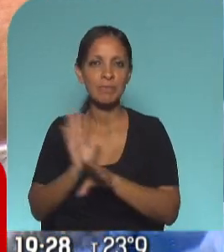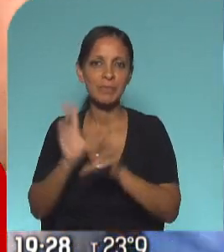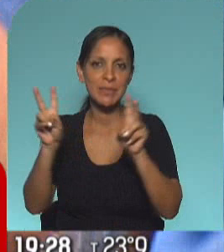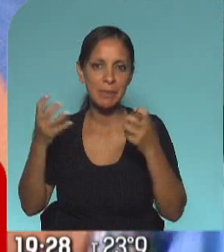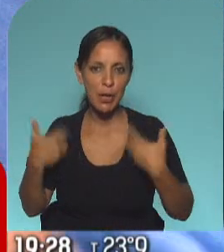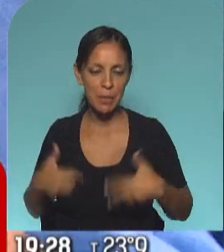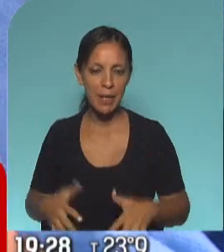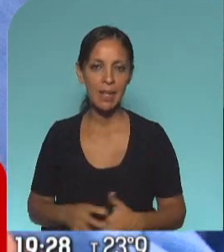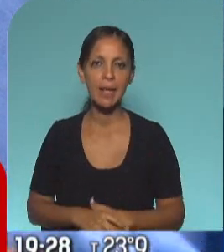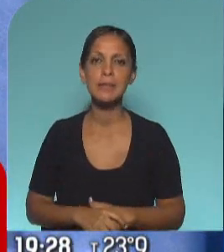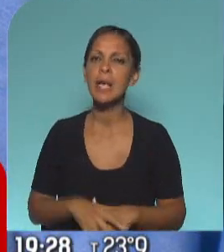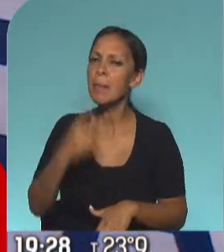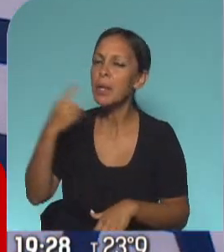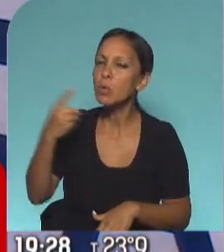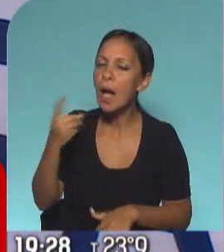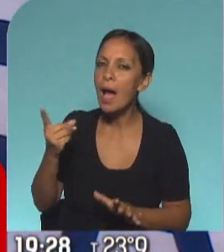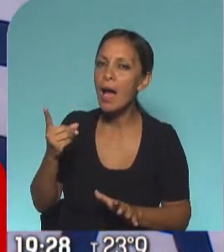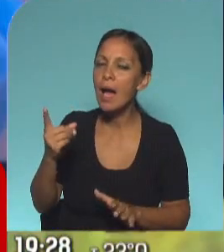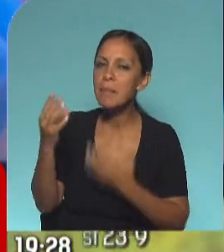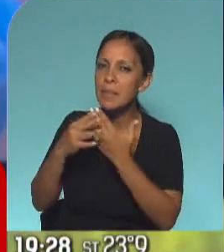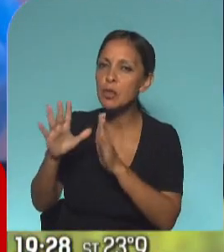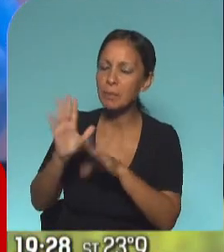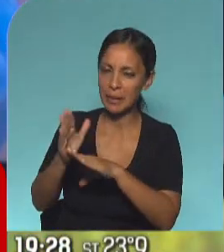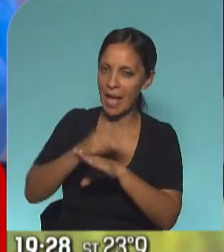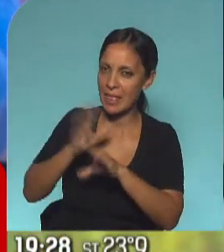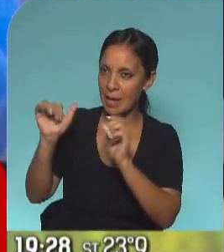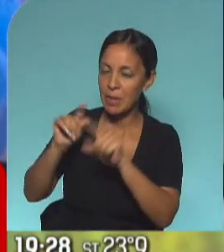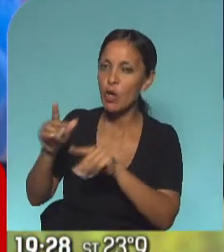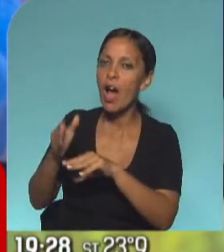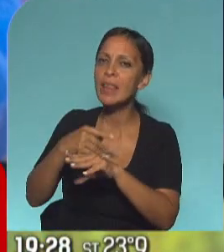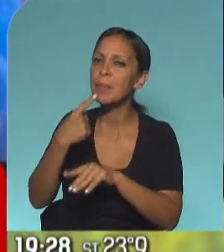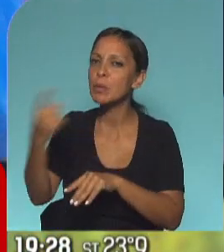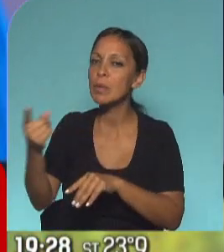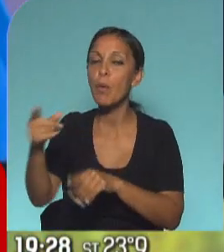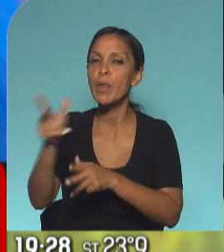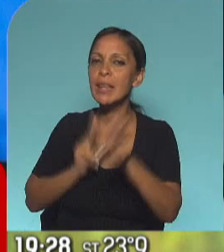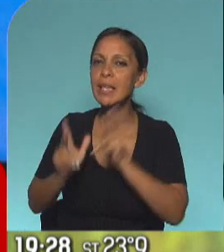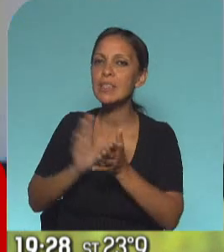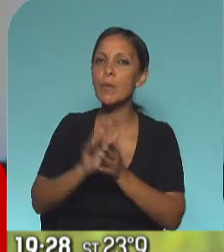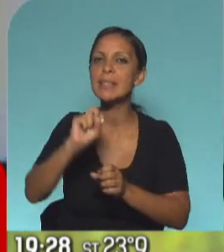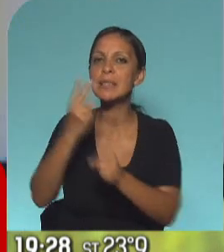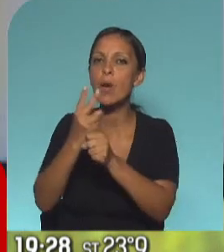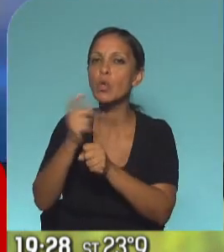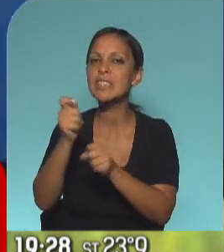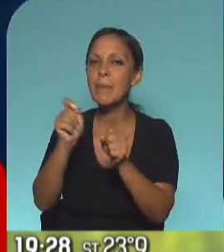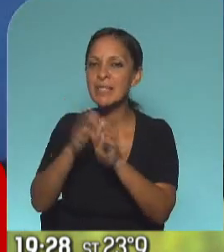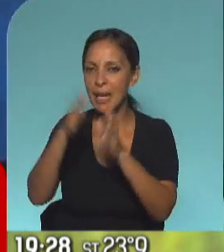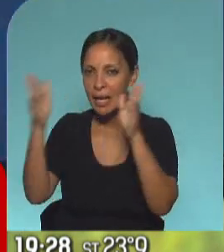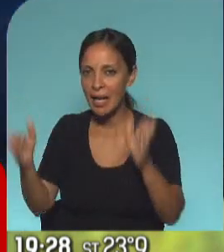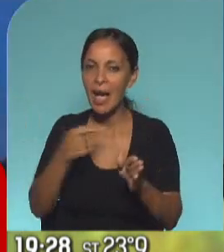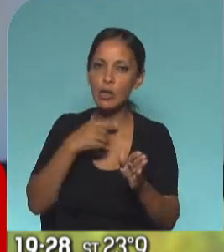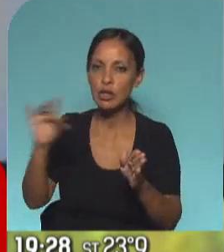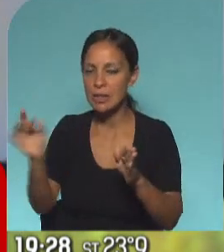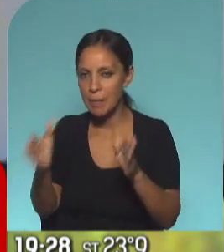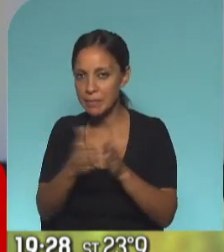a verle, no sea una normalidad total. Antes de saludarlo, sí. le hago esta sola, porque usted ha hablado del segundo semestre del año y creo que iba